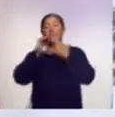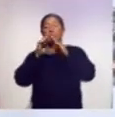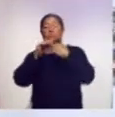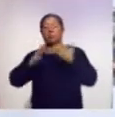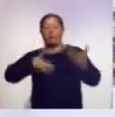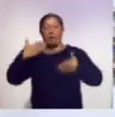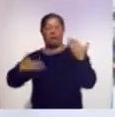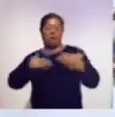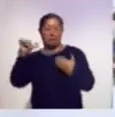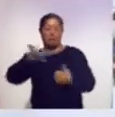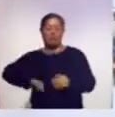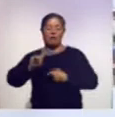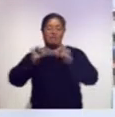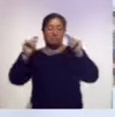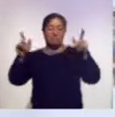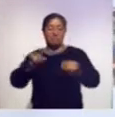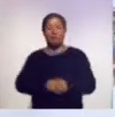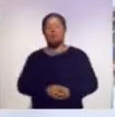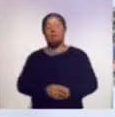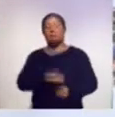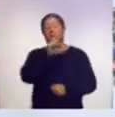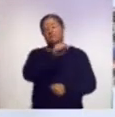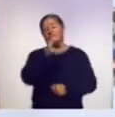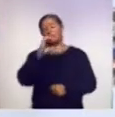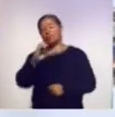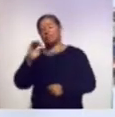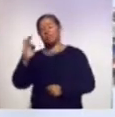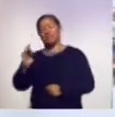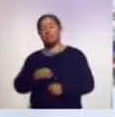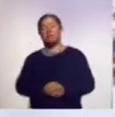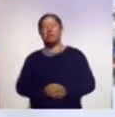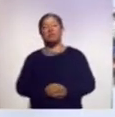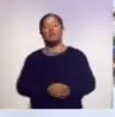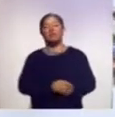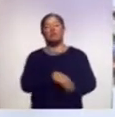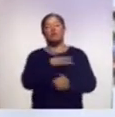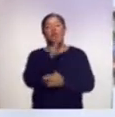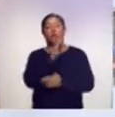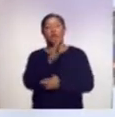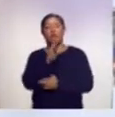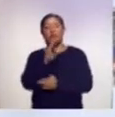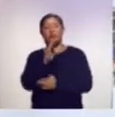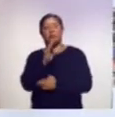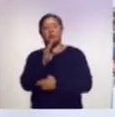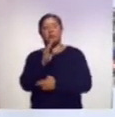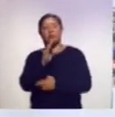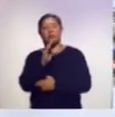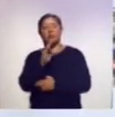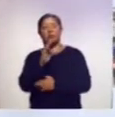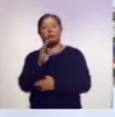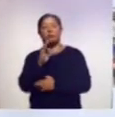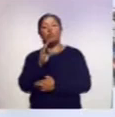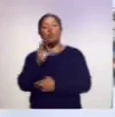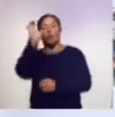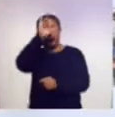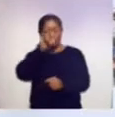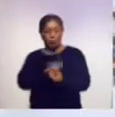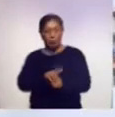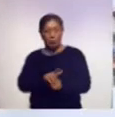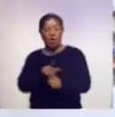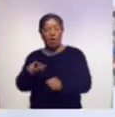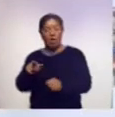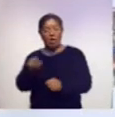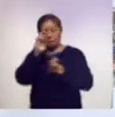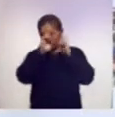Tlaxcala, la Secretaría de Cultura Federal, Fomento Cultural Banamex, reconozcan una vez más en esta